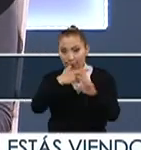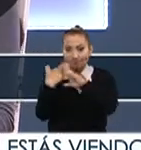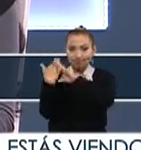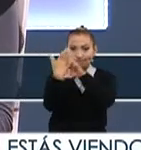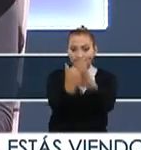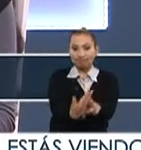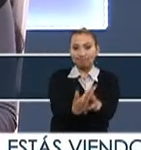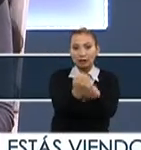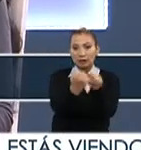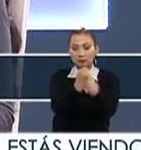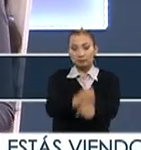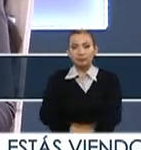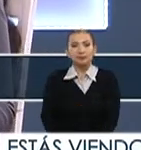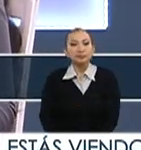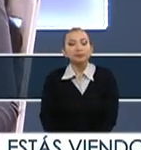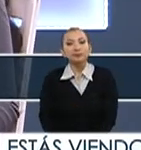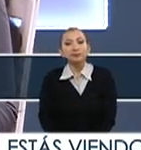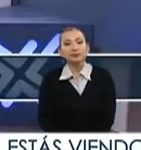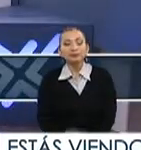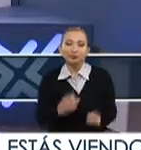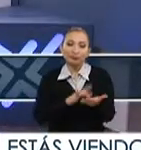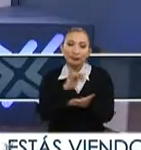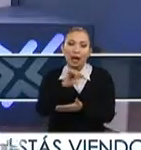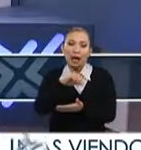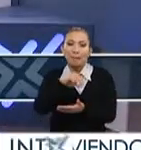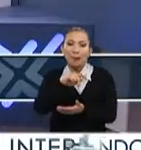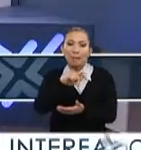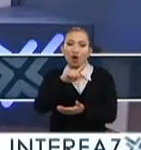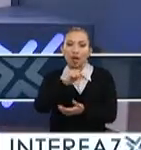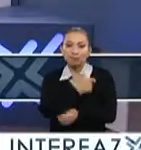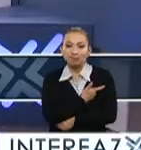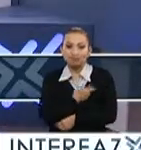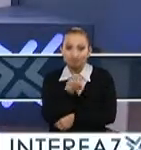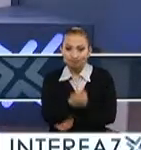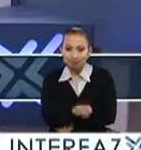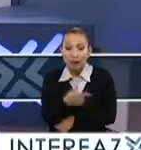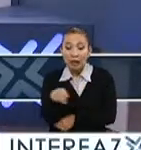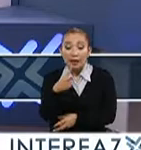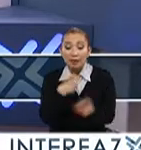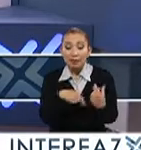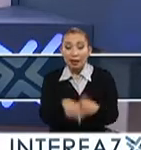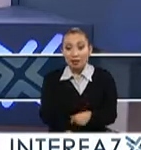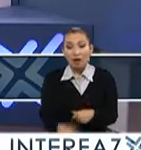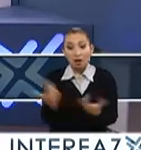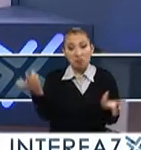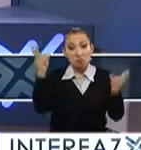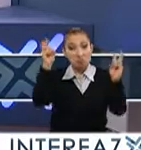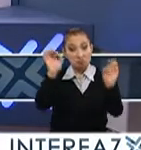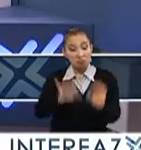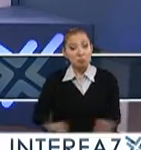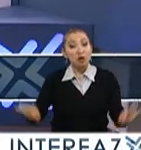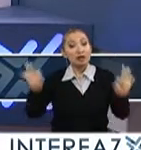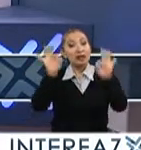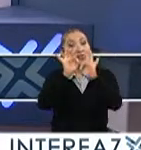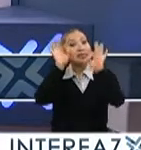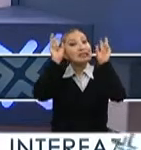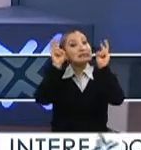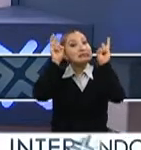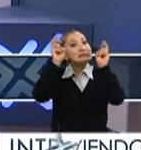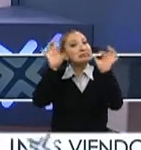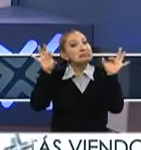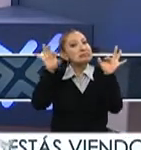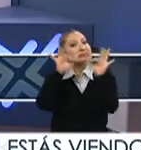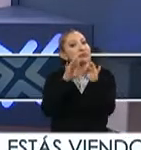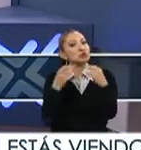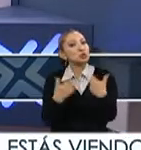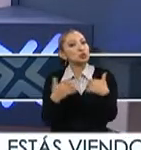conmemorar el aniversario. Correcto. Bueno, Perfecto. Muchísimas gracias, Amapola. Un placer que haya estado con nosotros esta mañana con este tan importante,